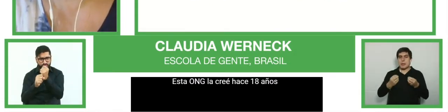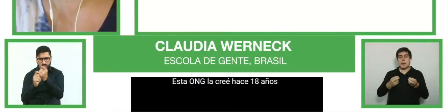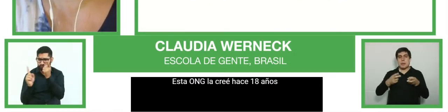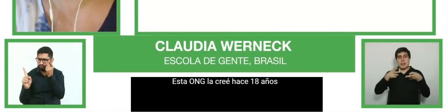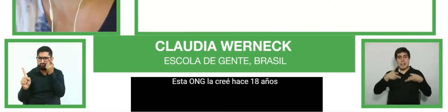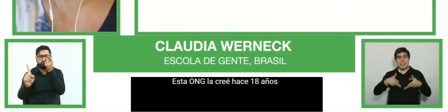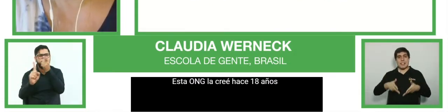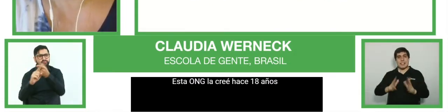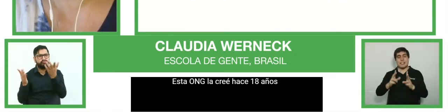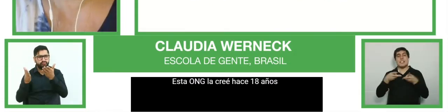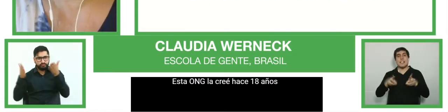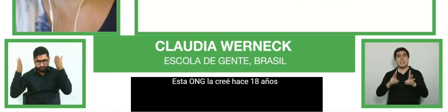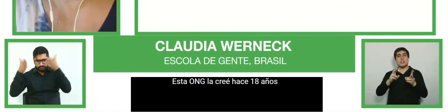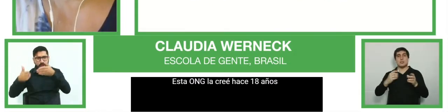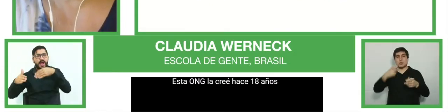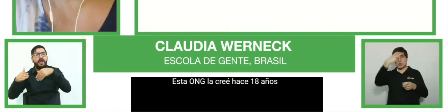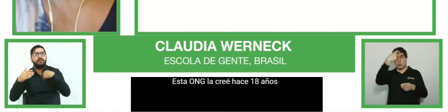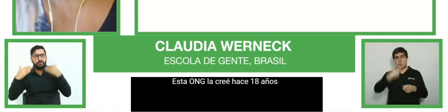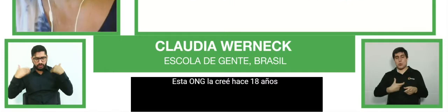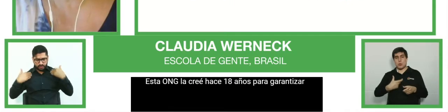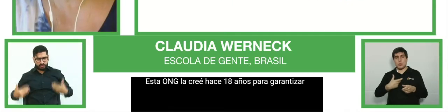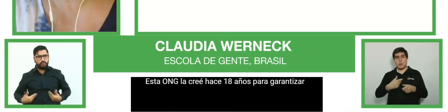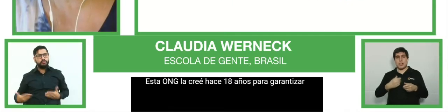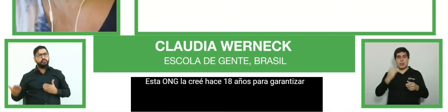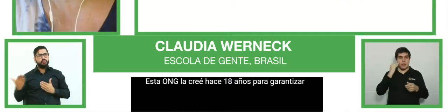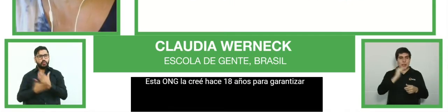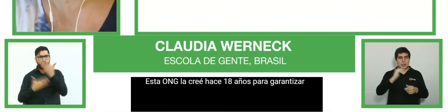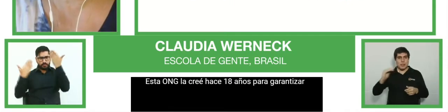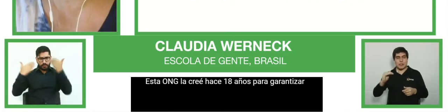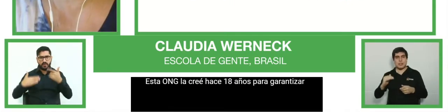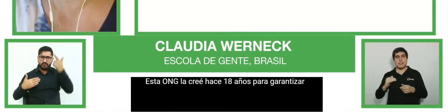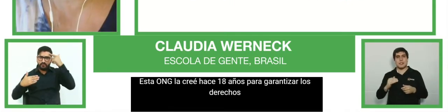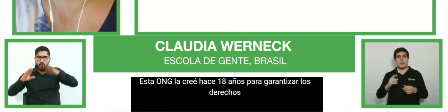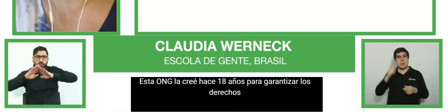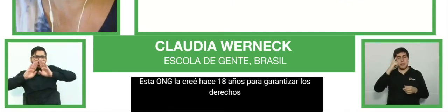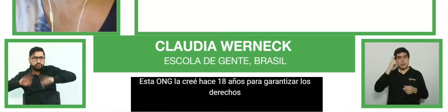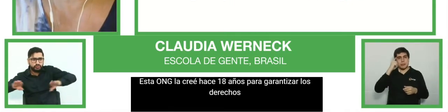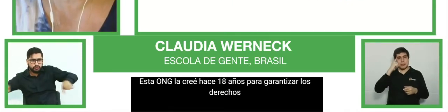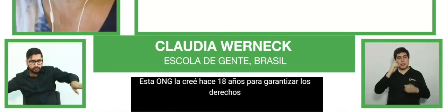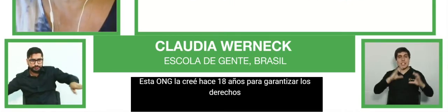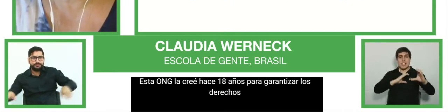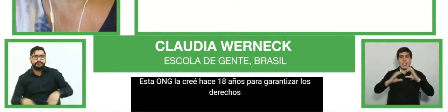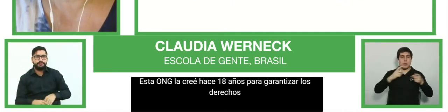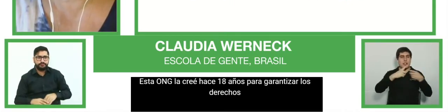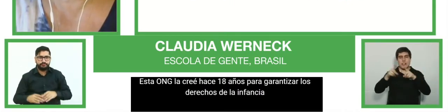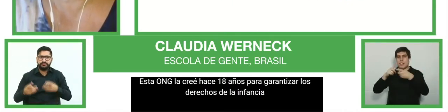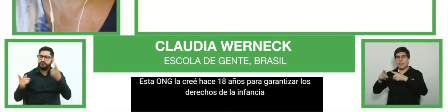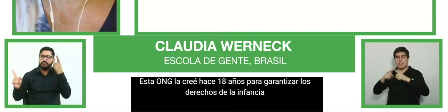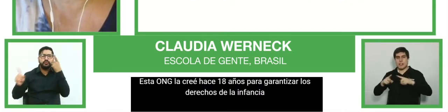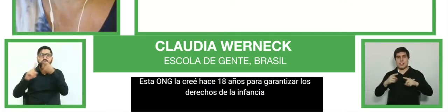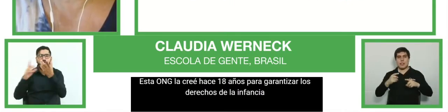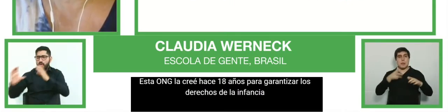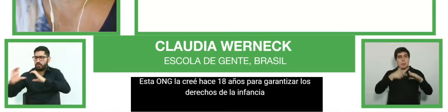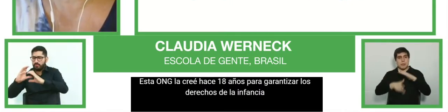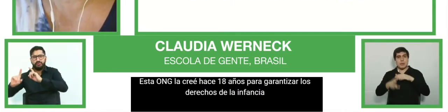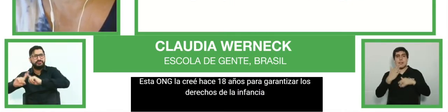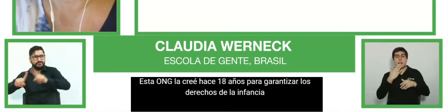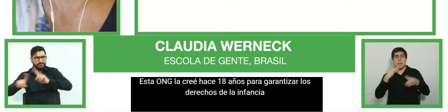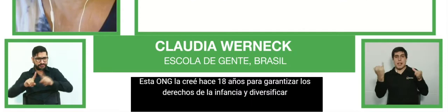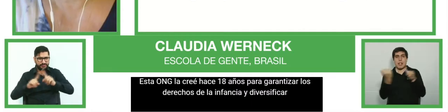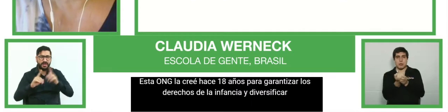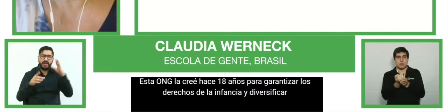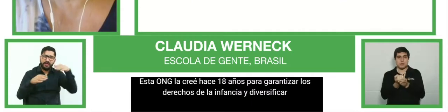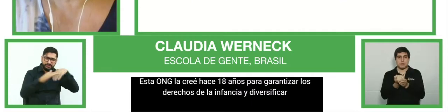desde la infancia es la amplia y diversificada oferta de comunicación accesible e